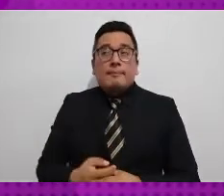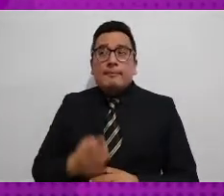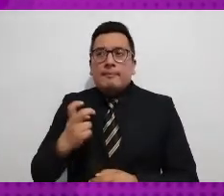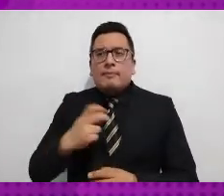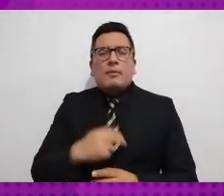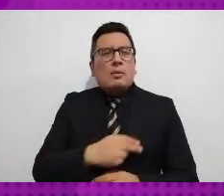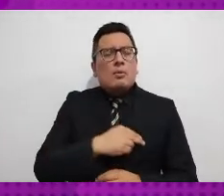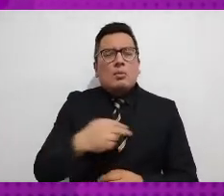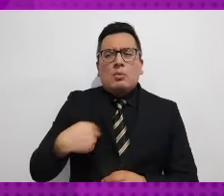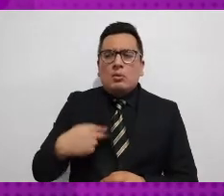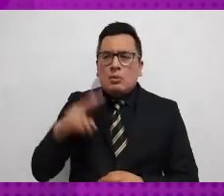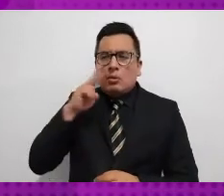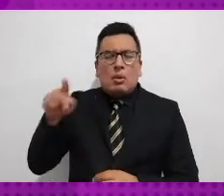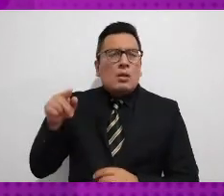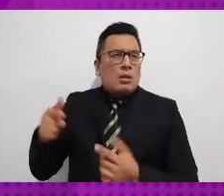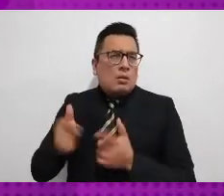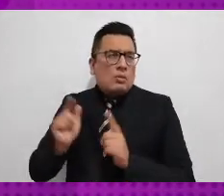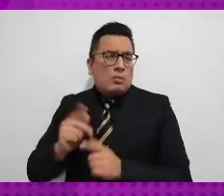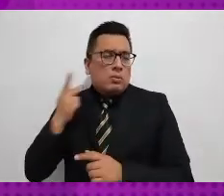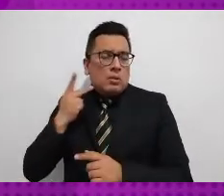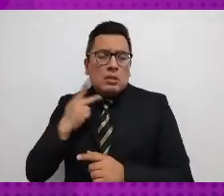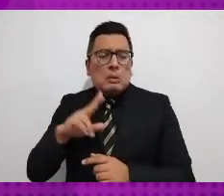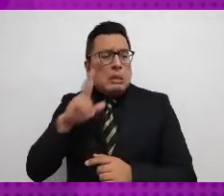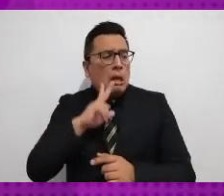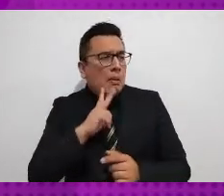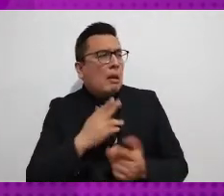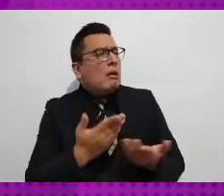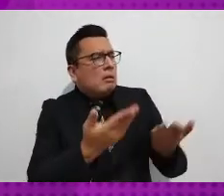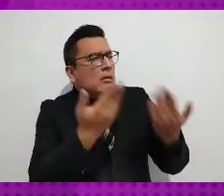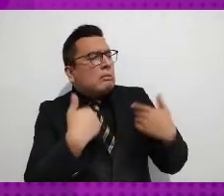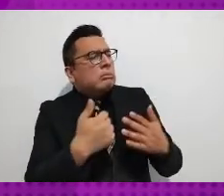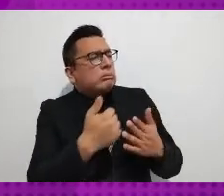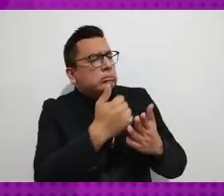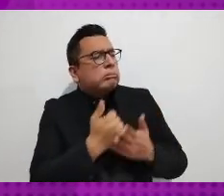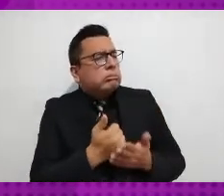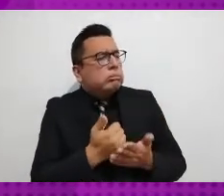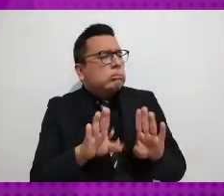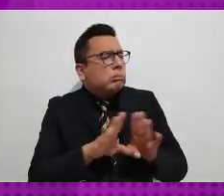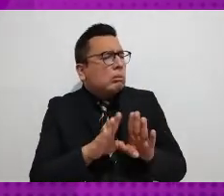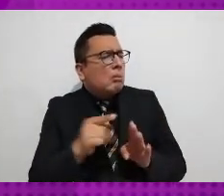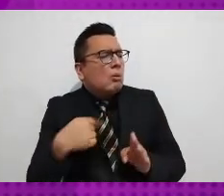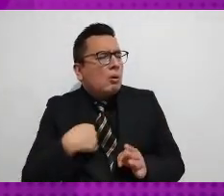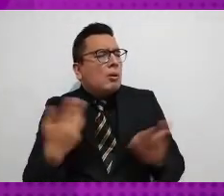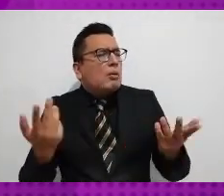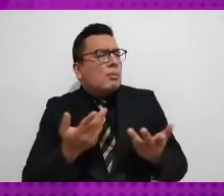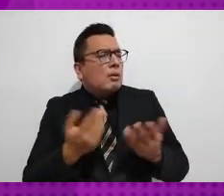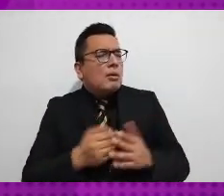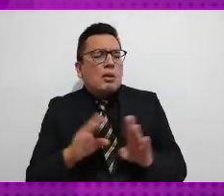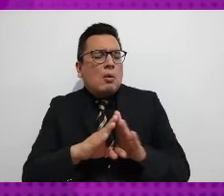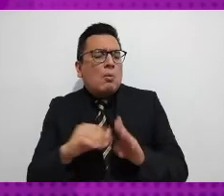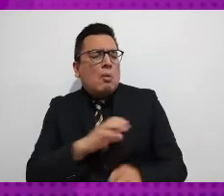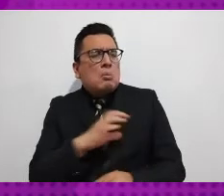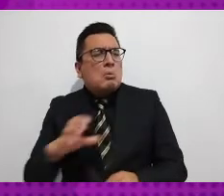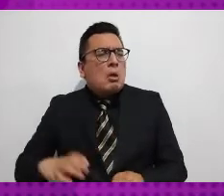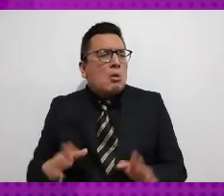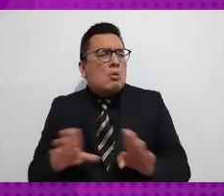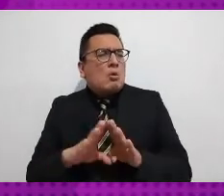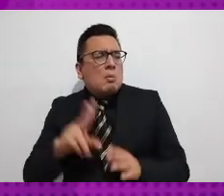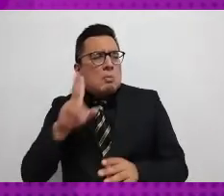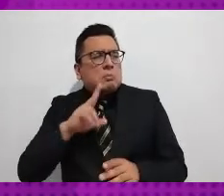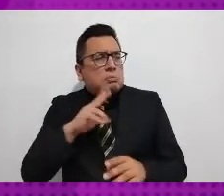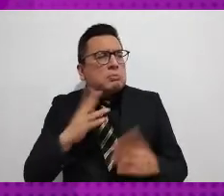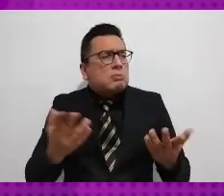de algunos partidos políticos para capacitar, ¿sí?, sobre qué acciones podrían tomar ellos para postular y cómo podrían operar esta